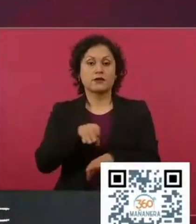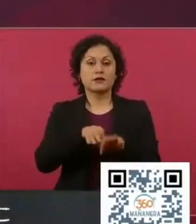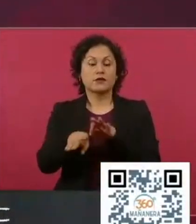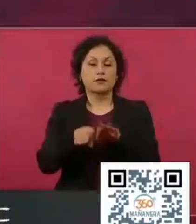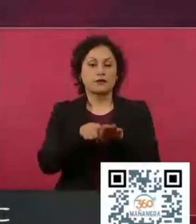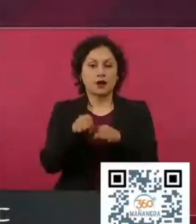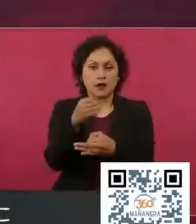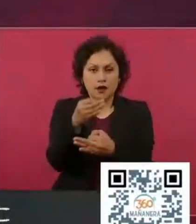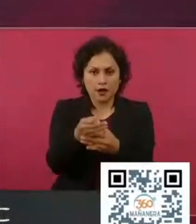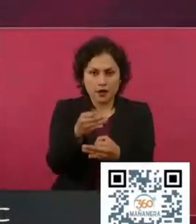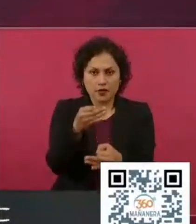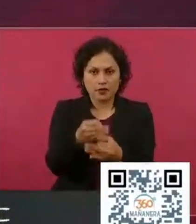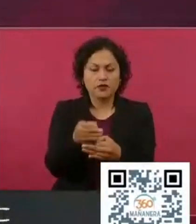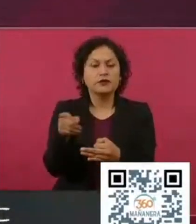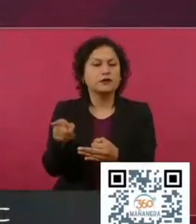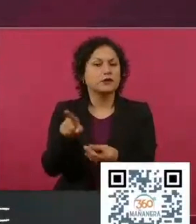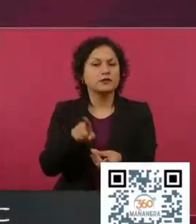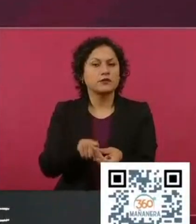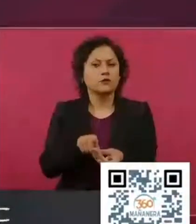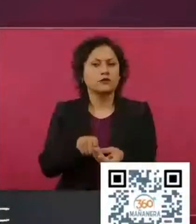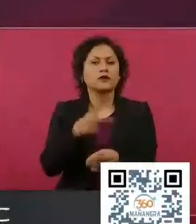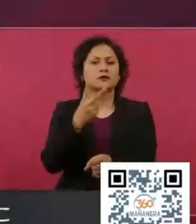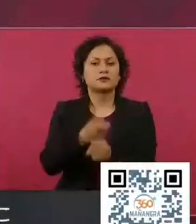desempeña como subsecretaria